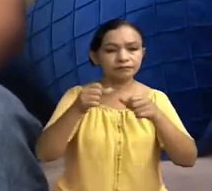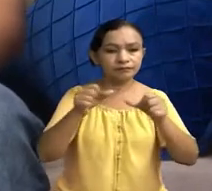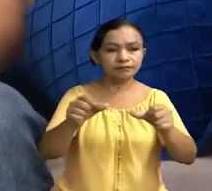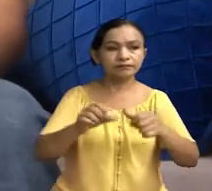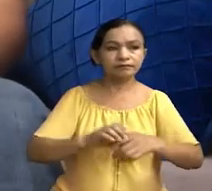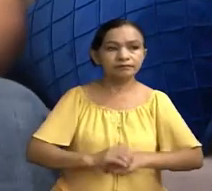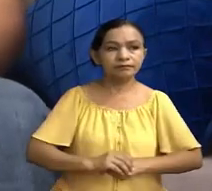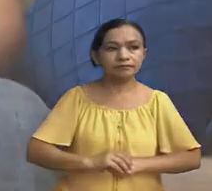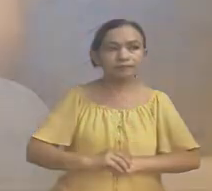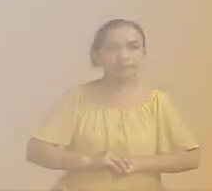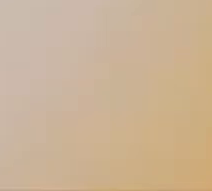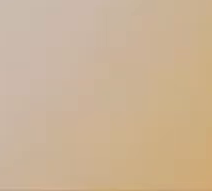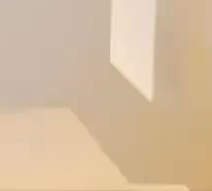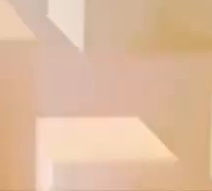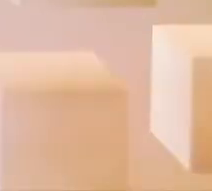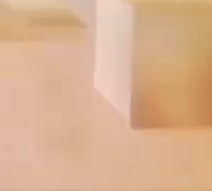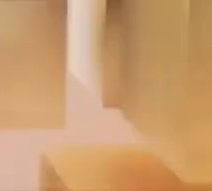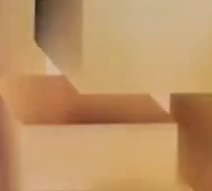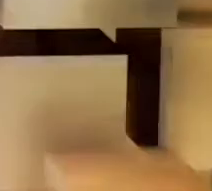volvemos.